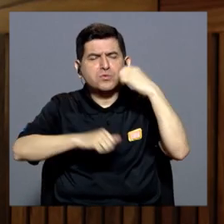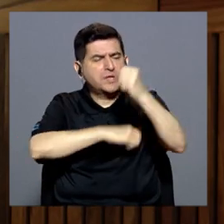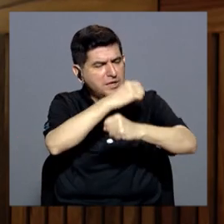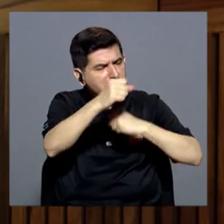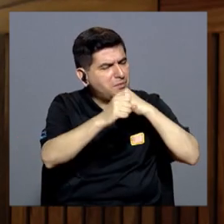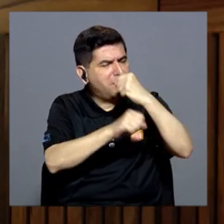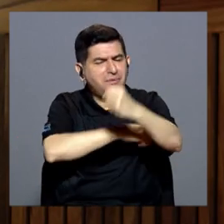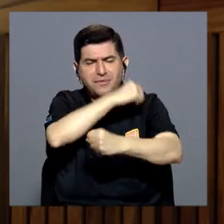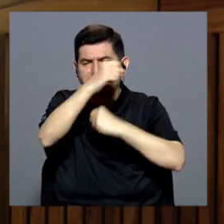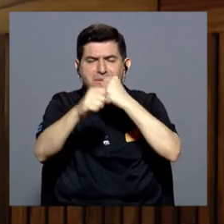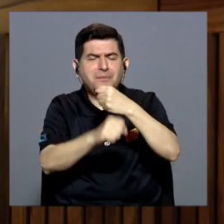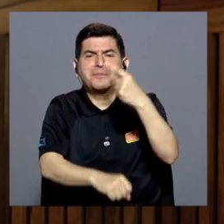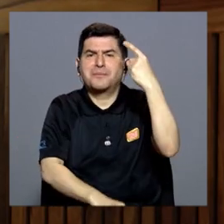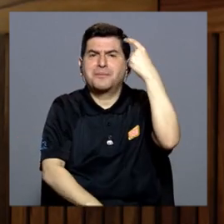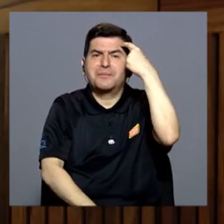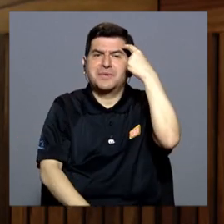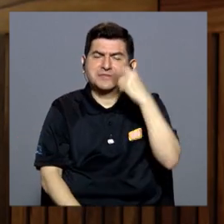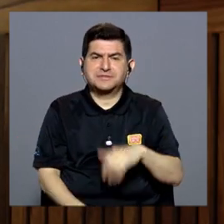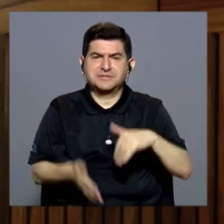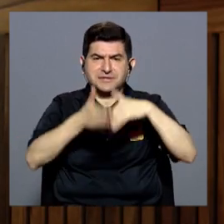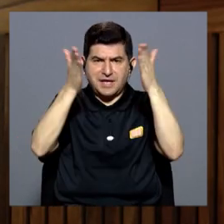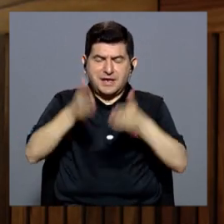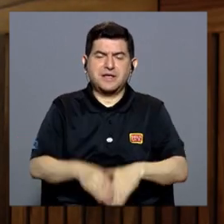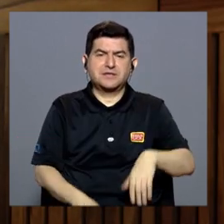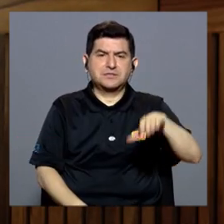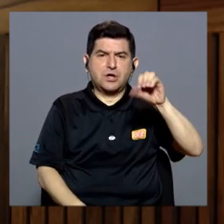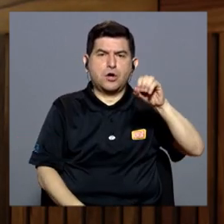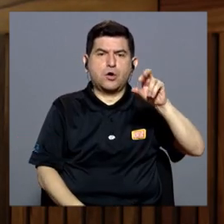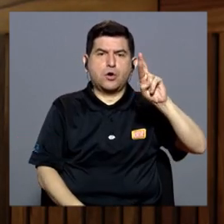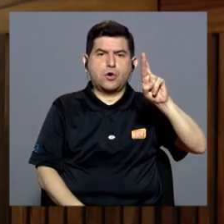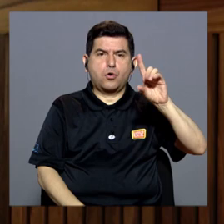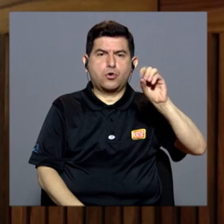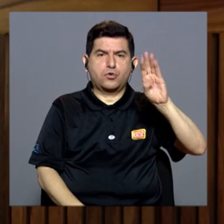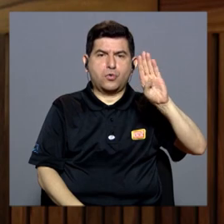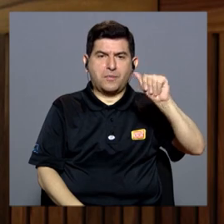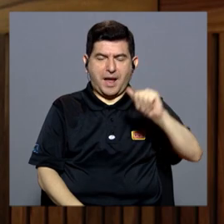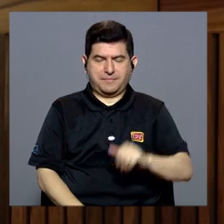décadas. Pensemos los estudiantes de Córdoba, su